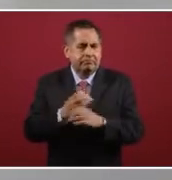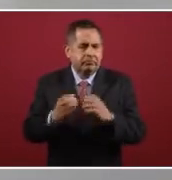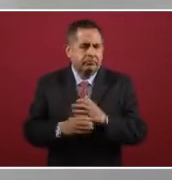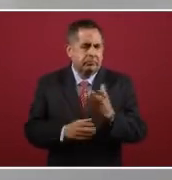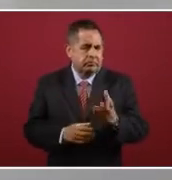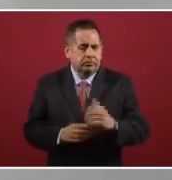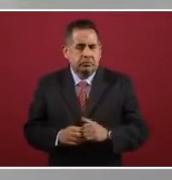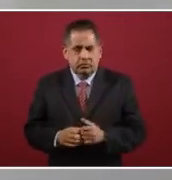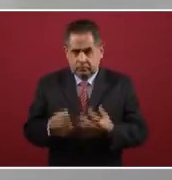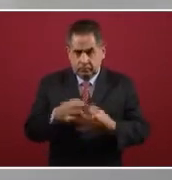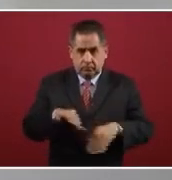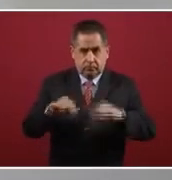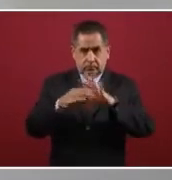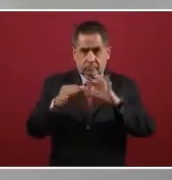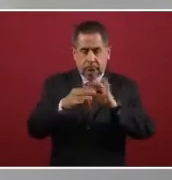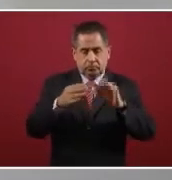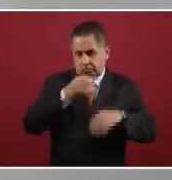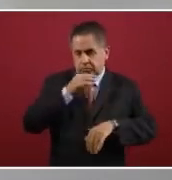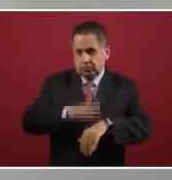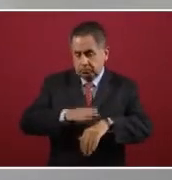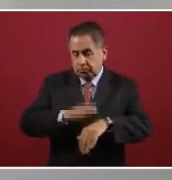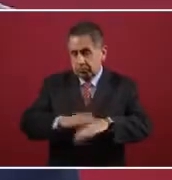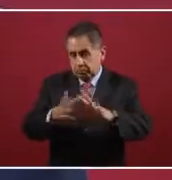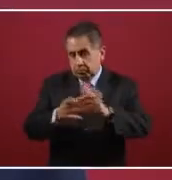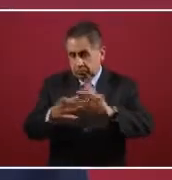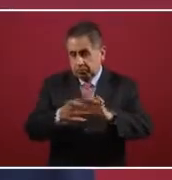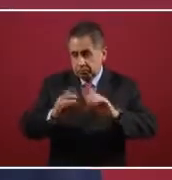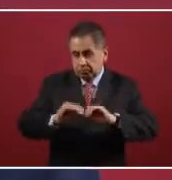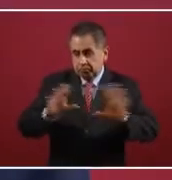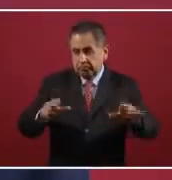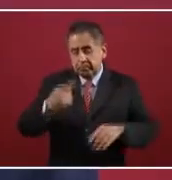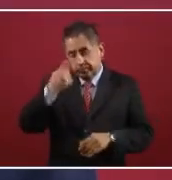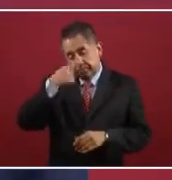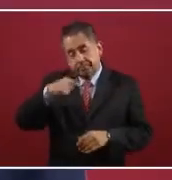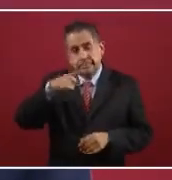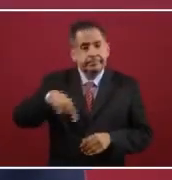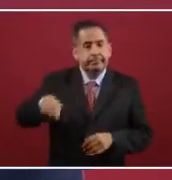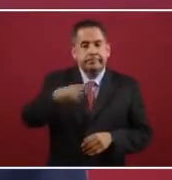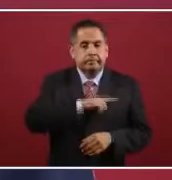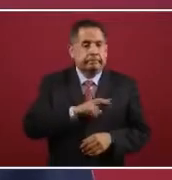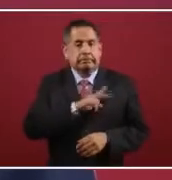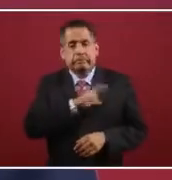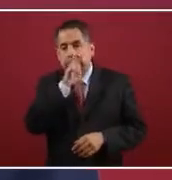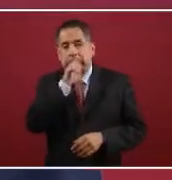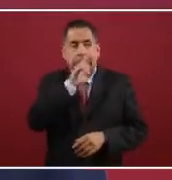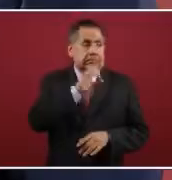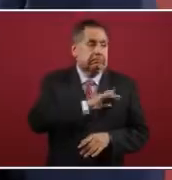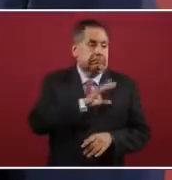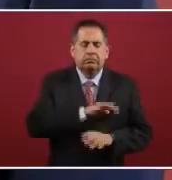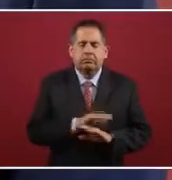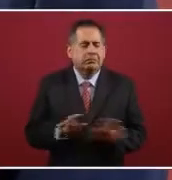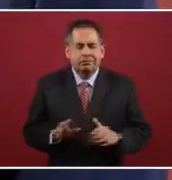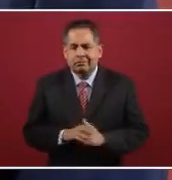todo esto es importante aclararlo para que no se apanique nadie,